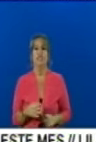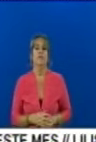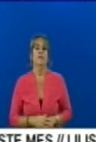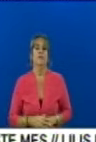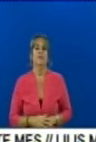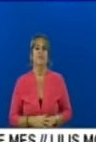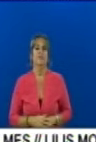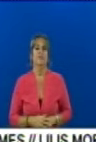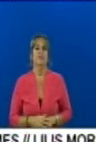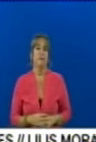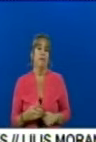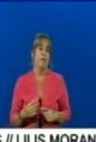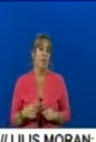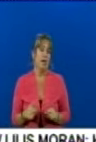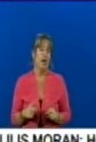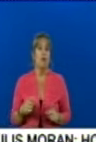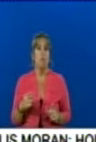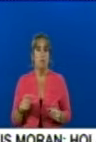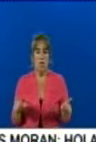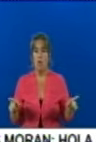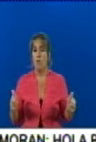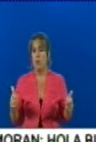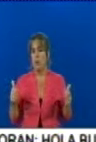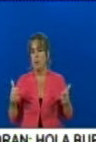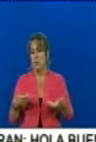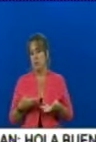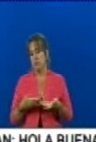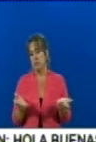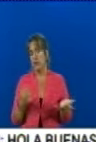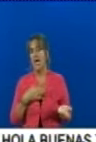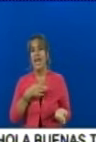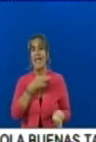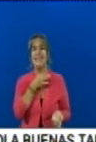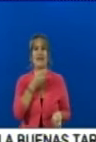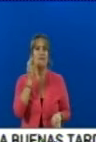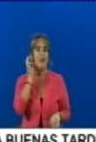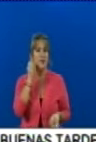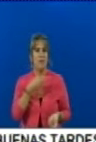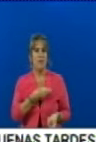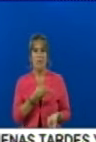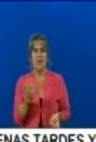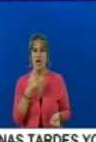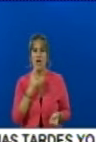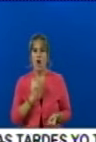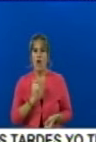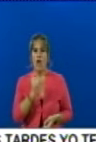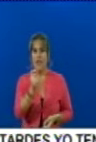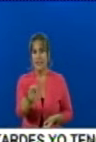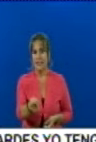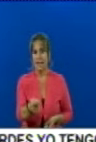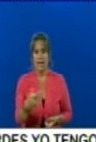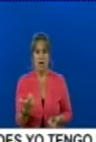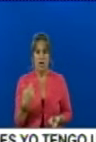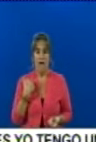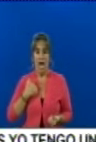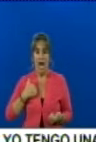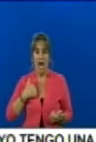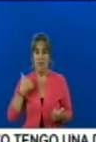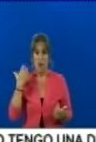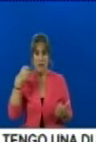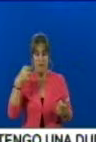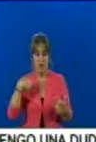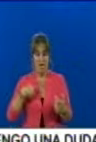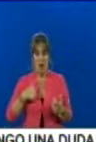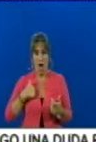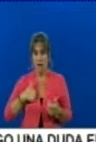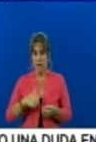En cambio, sí se pudo cumplir en el bimestre enero-febrero con la entrega del jabón de baño y el jabón